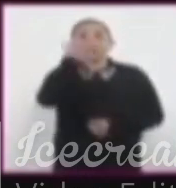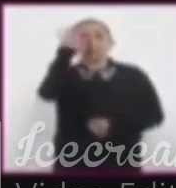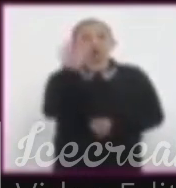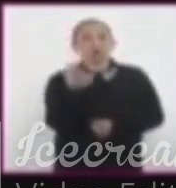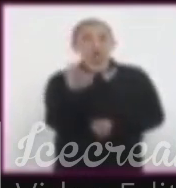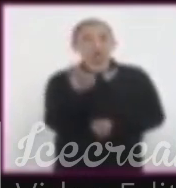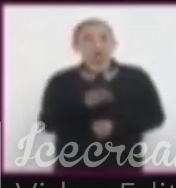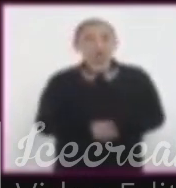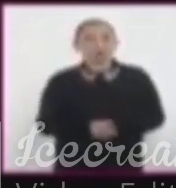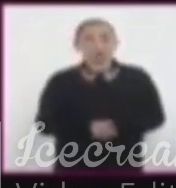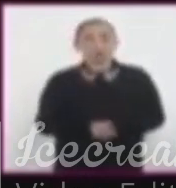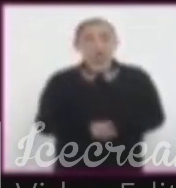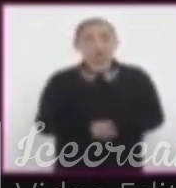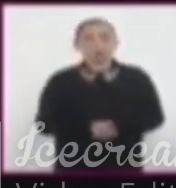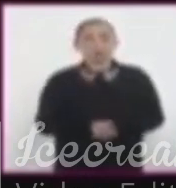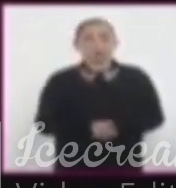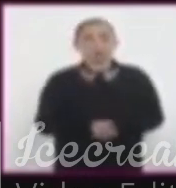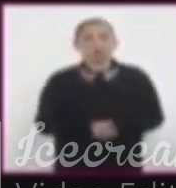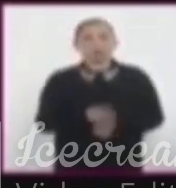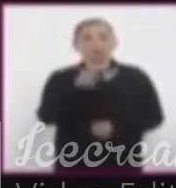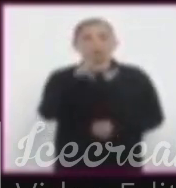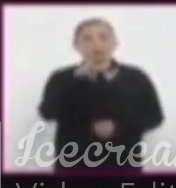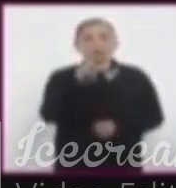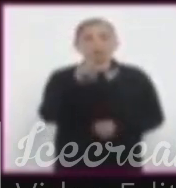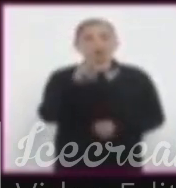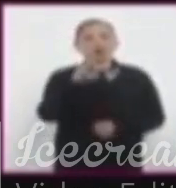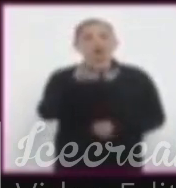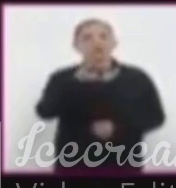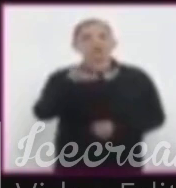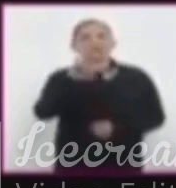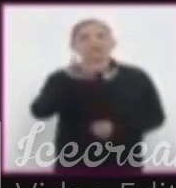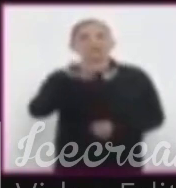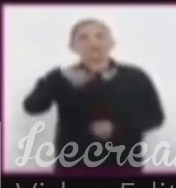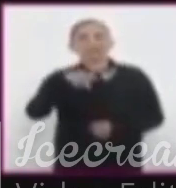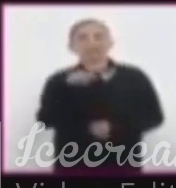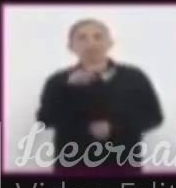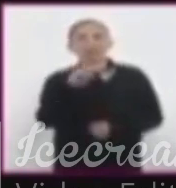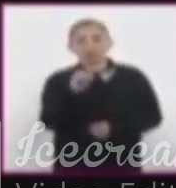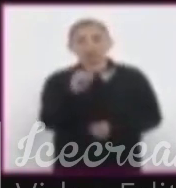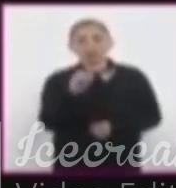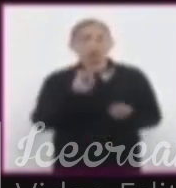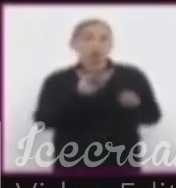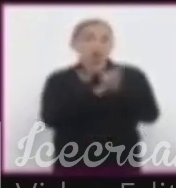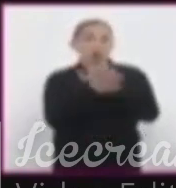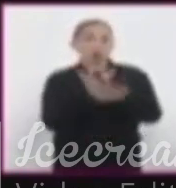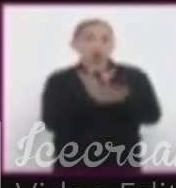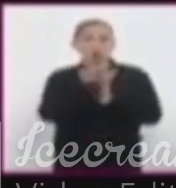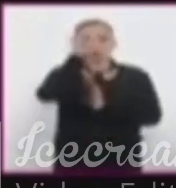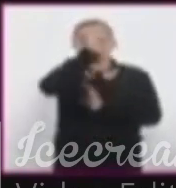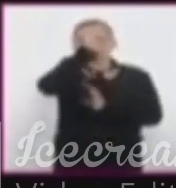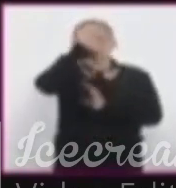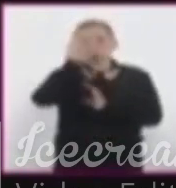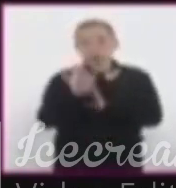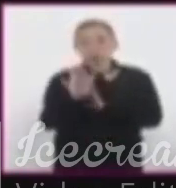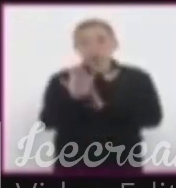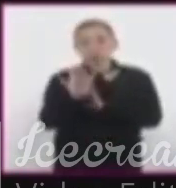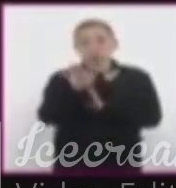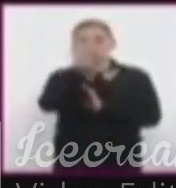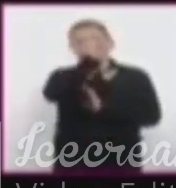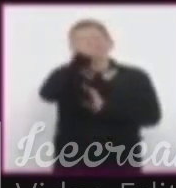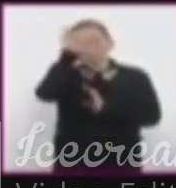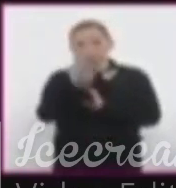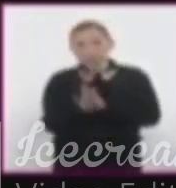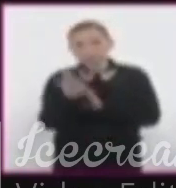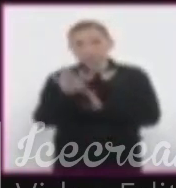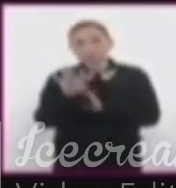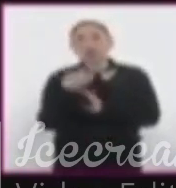125%. Déjame poner mejor el símbolo. 125%. Y eso hace sentido.